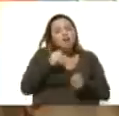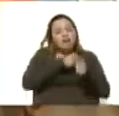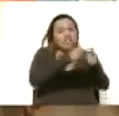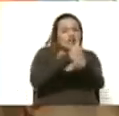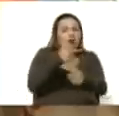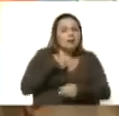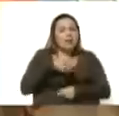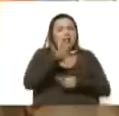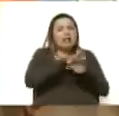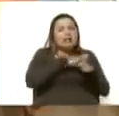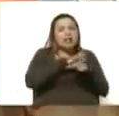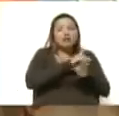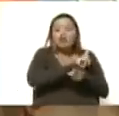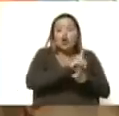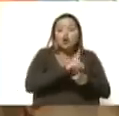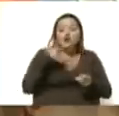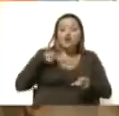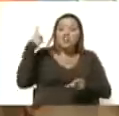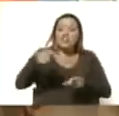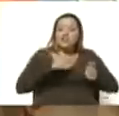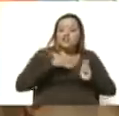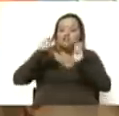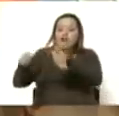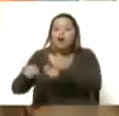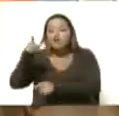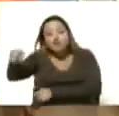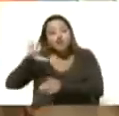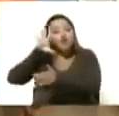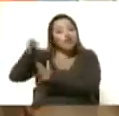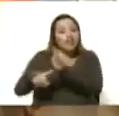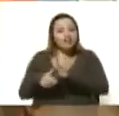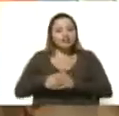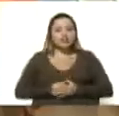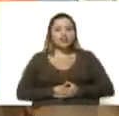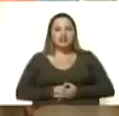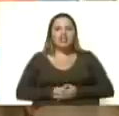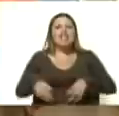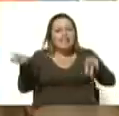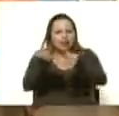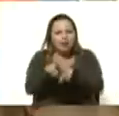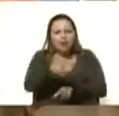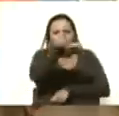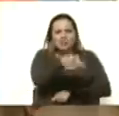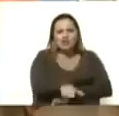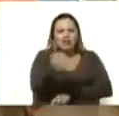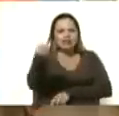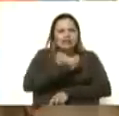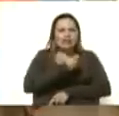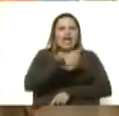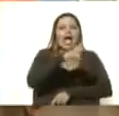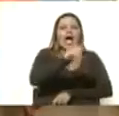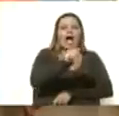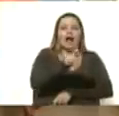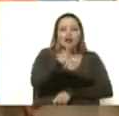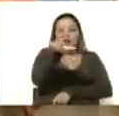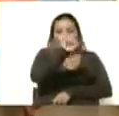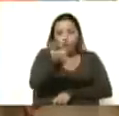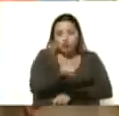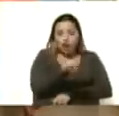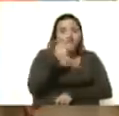te tienes que entregar por ladrón, por corrupto. Entonces, con los asesinos de Carlos Lam, vean ustedes cómo actúan estas